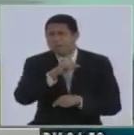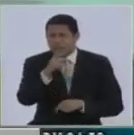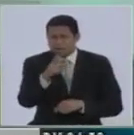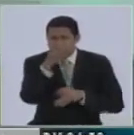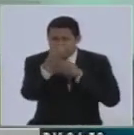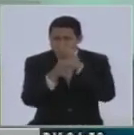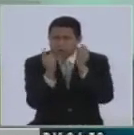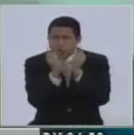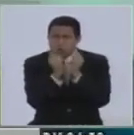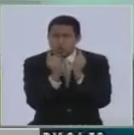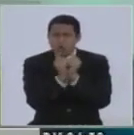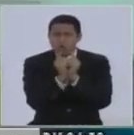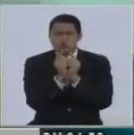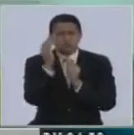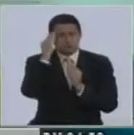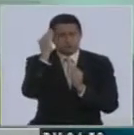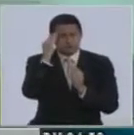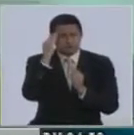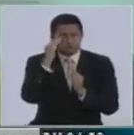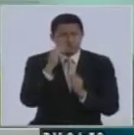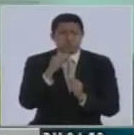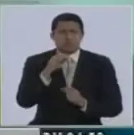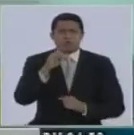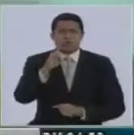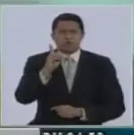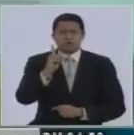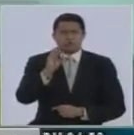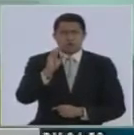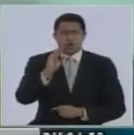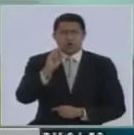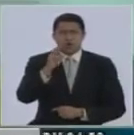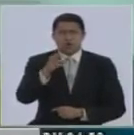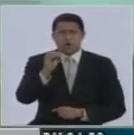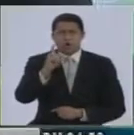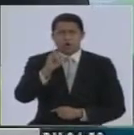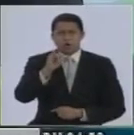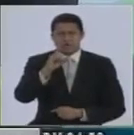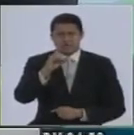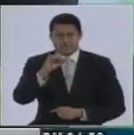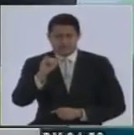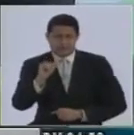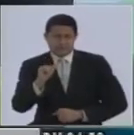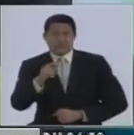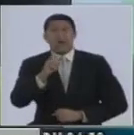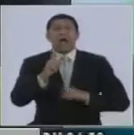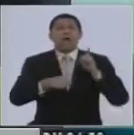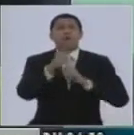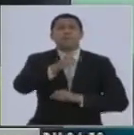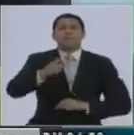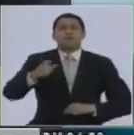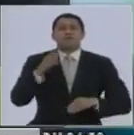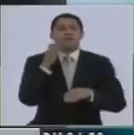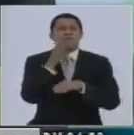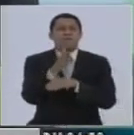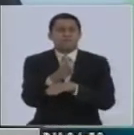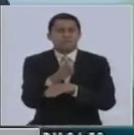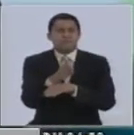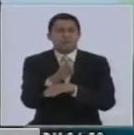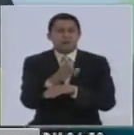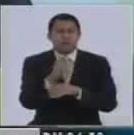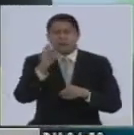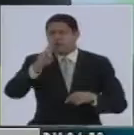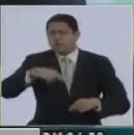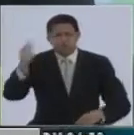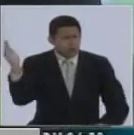explicará un poquito del conocido draw holiday que le explicará los terminales en casa por ejemplo hay personas que van a la consulta y no vuelven